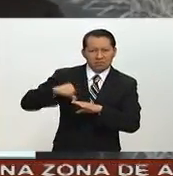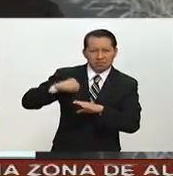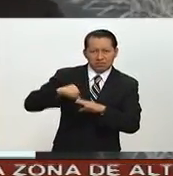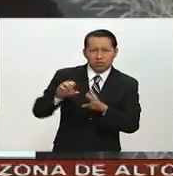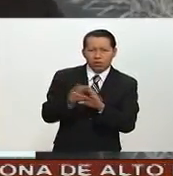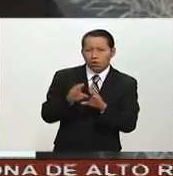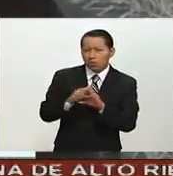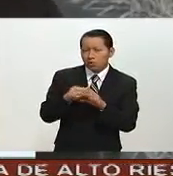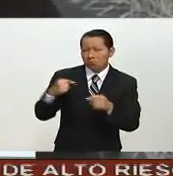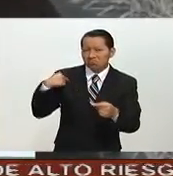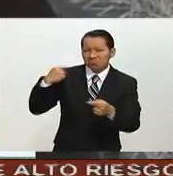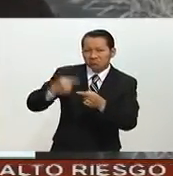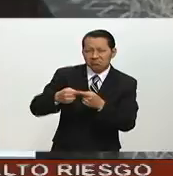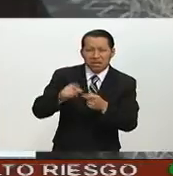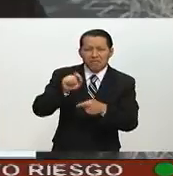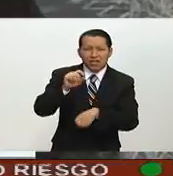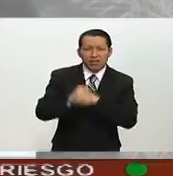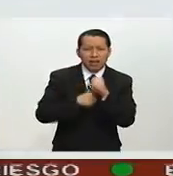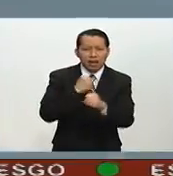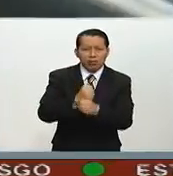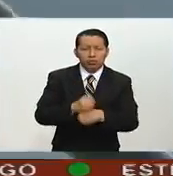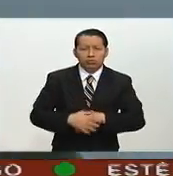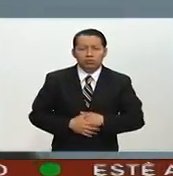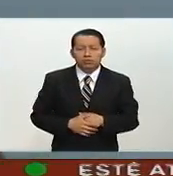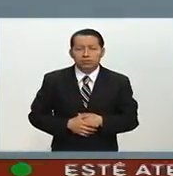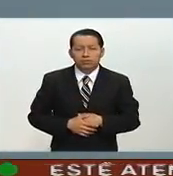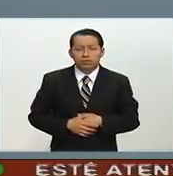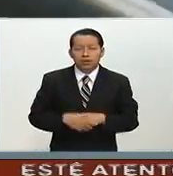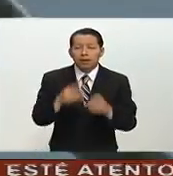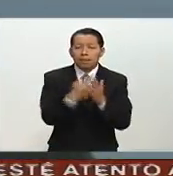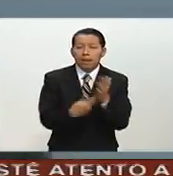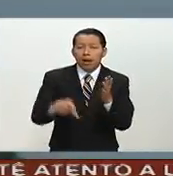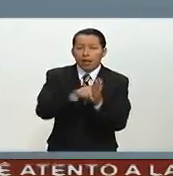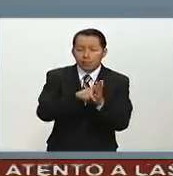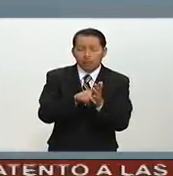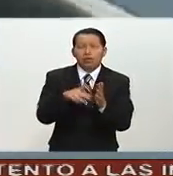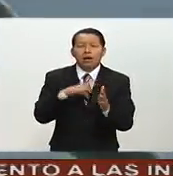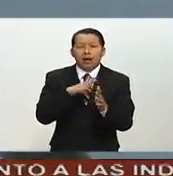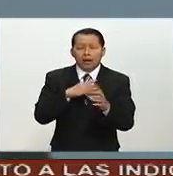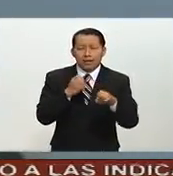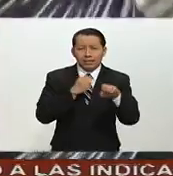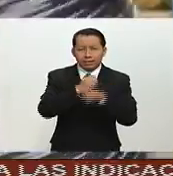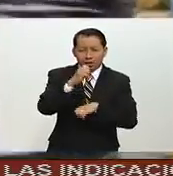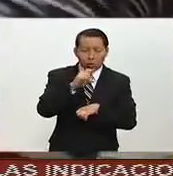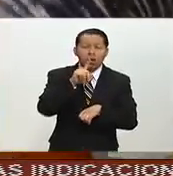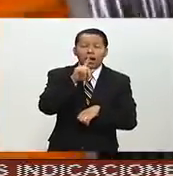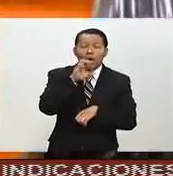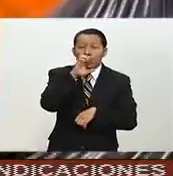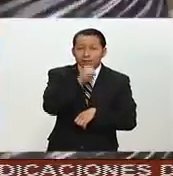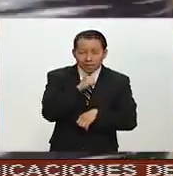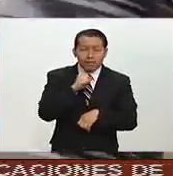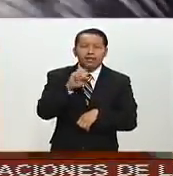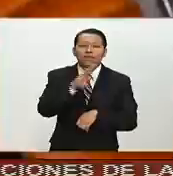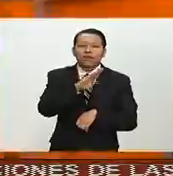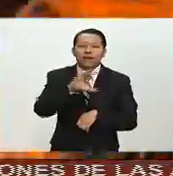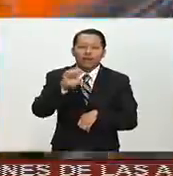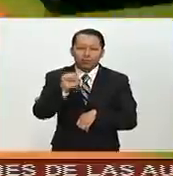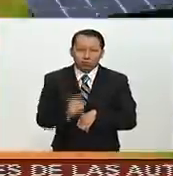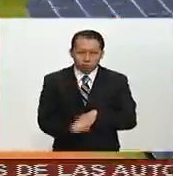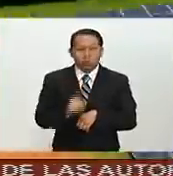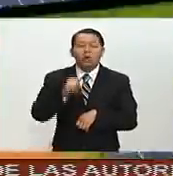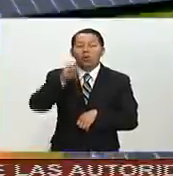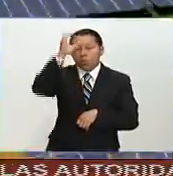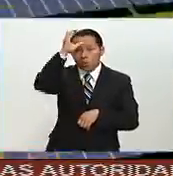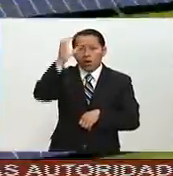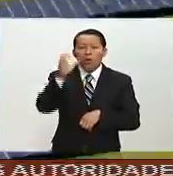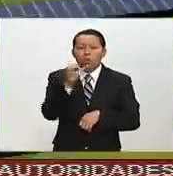los últimos 20 años. Las plantas serán instaladas en los estados de Aguascalientes, Baja California Sur, Coahuila,